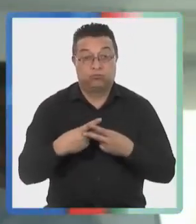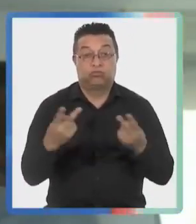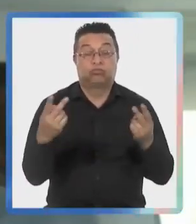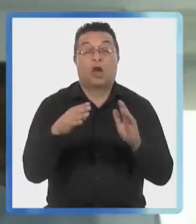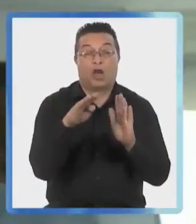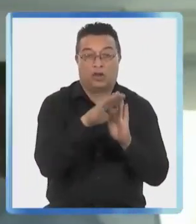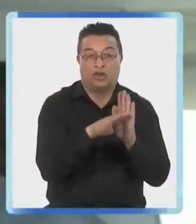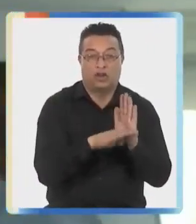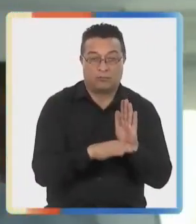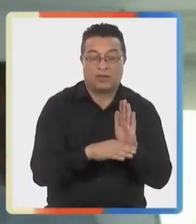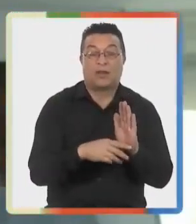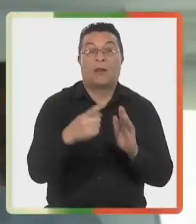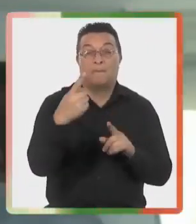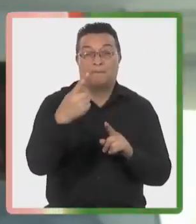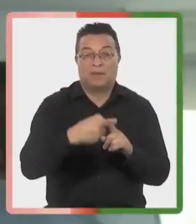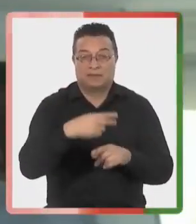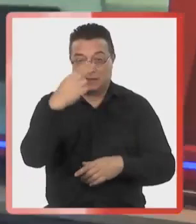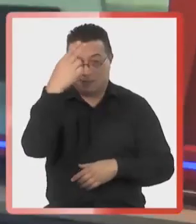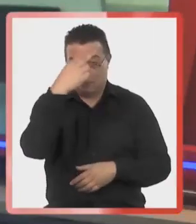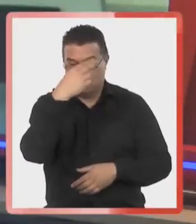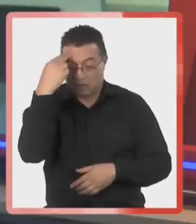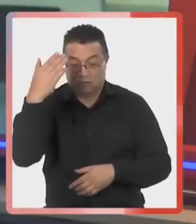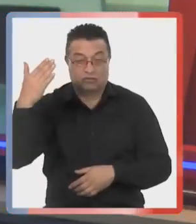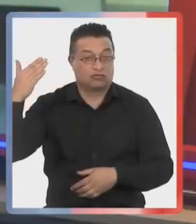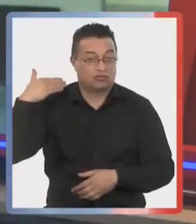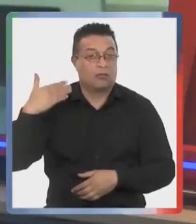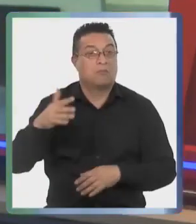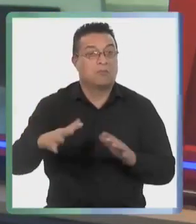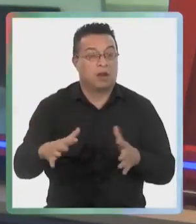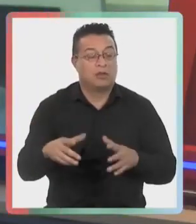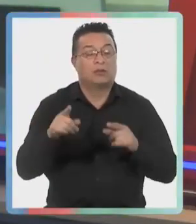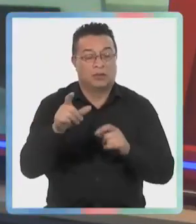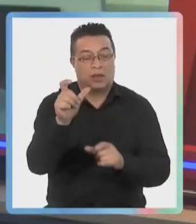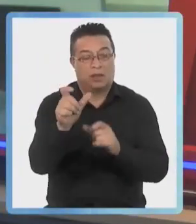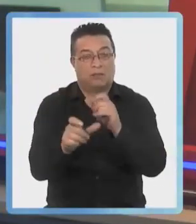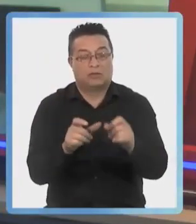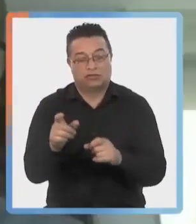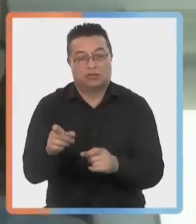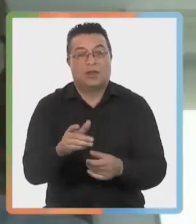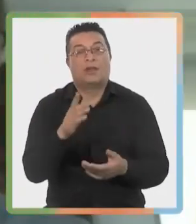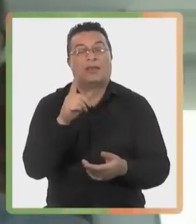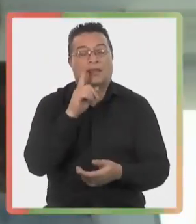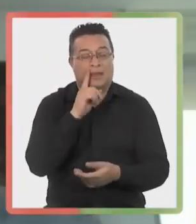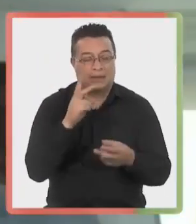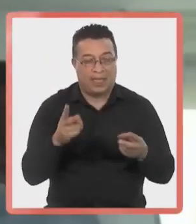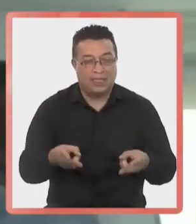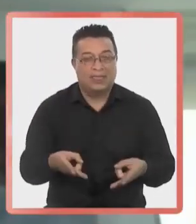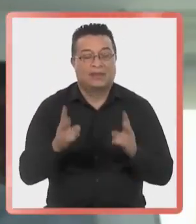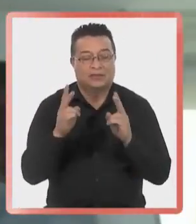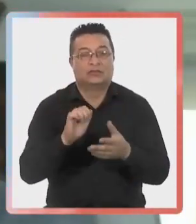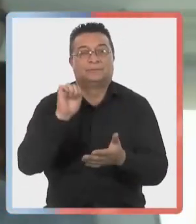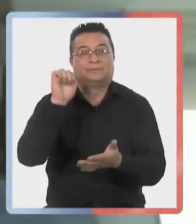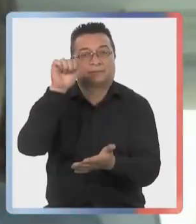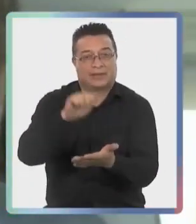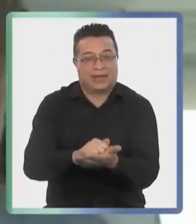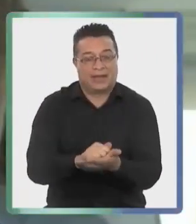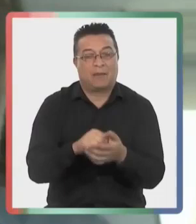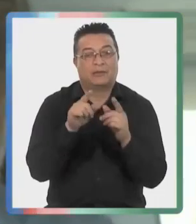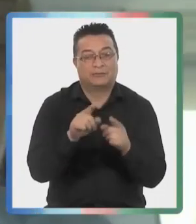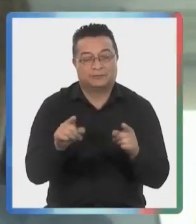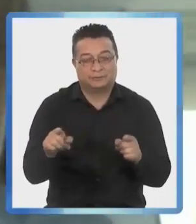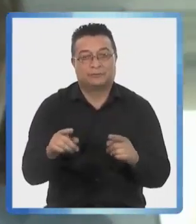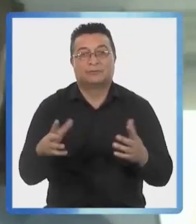esa nómina en el mes de marzo aproximadamente y las personas tenían derecho a reclamar sobre